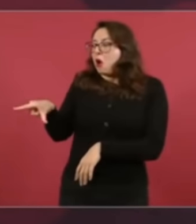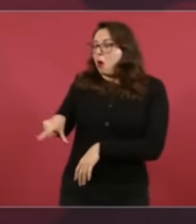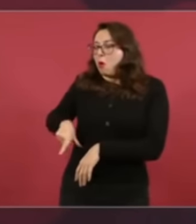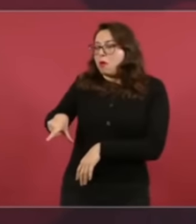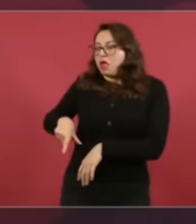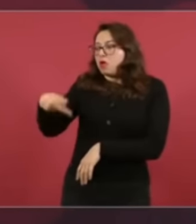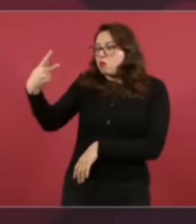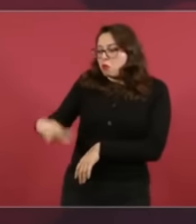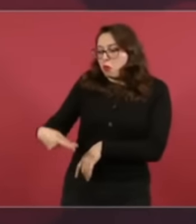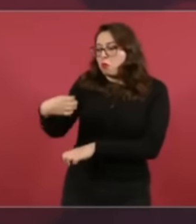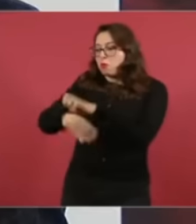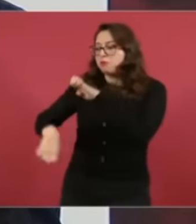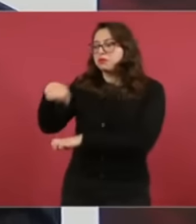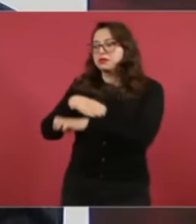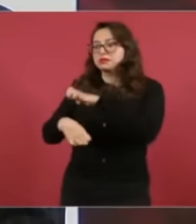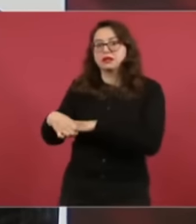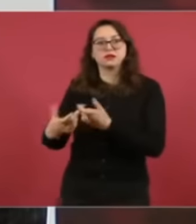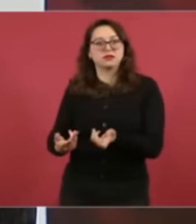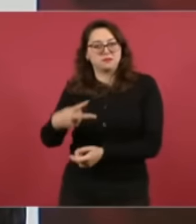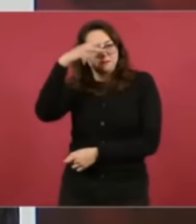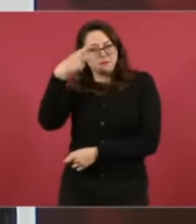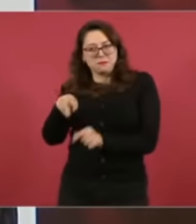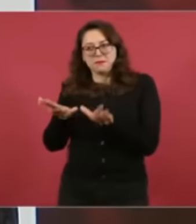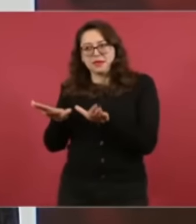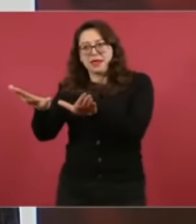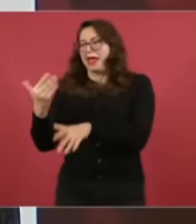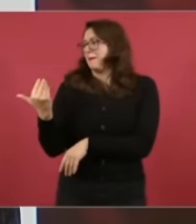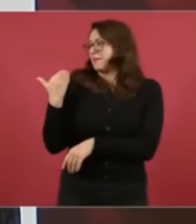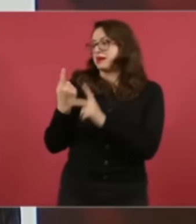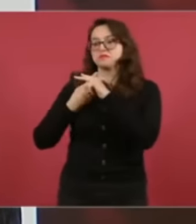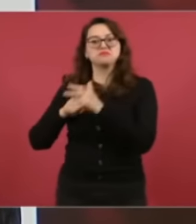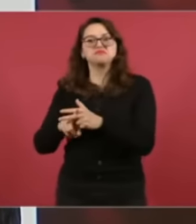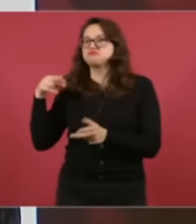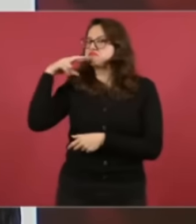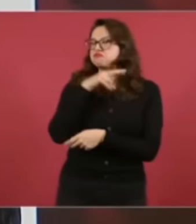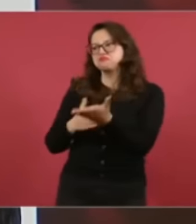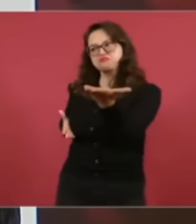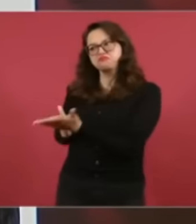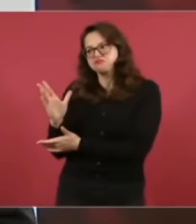emprendiendo el vuelo y ya quieren, ¿no?